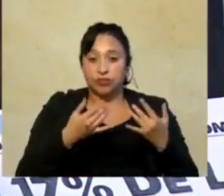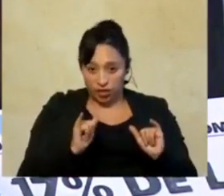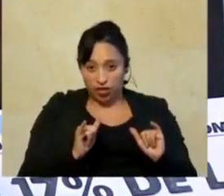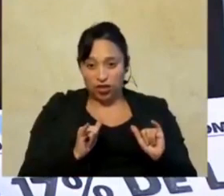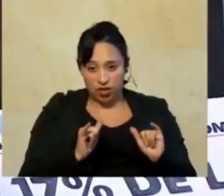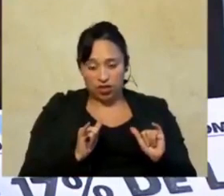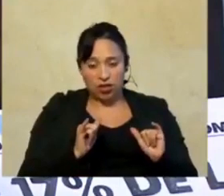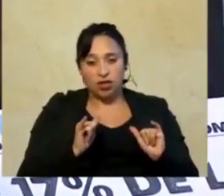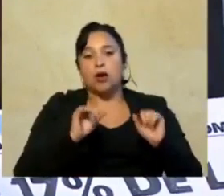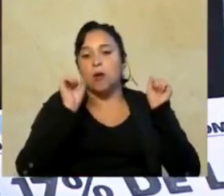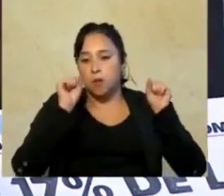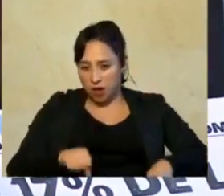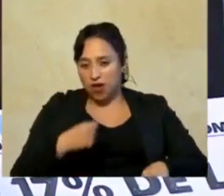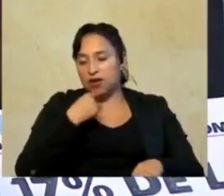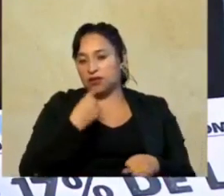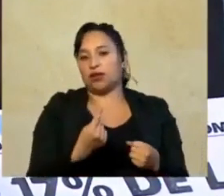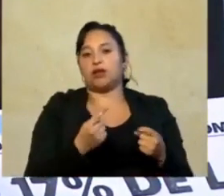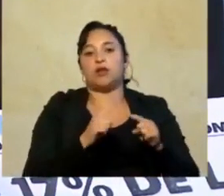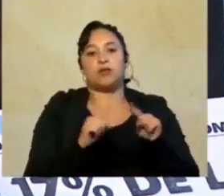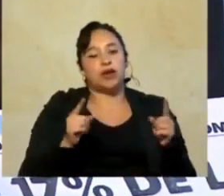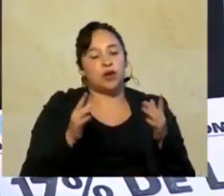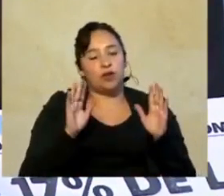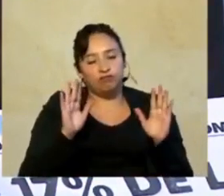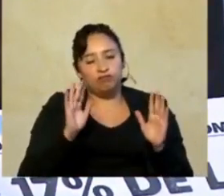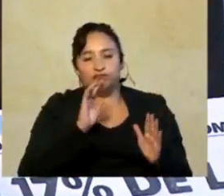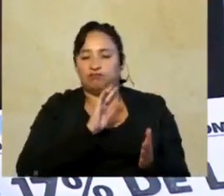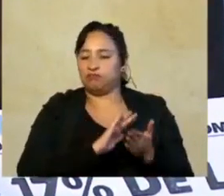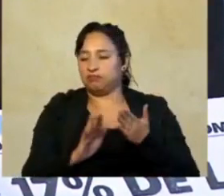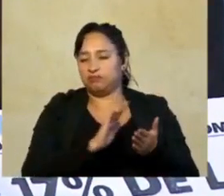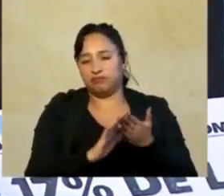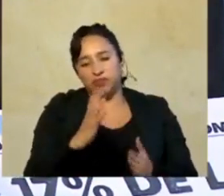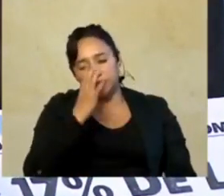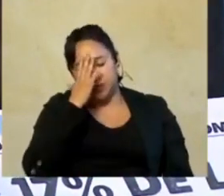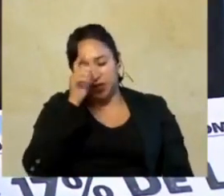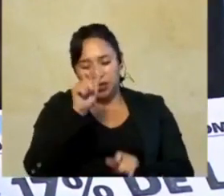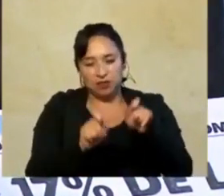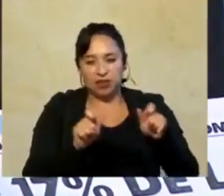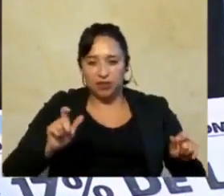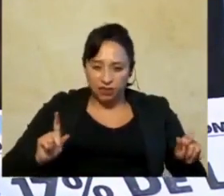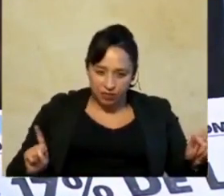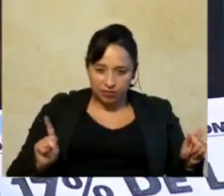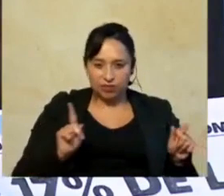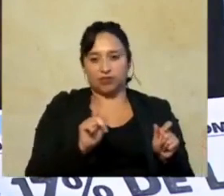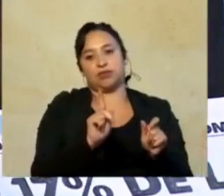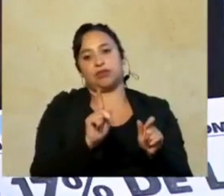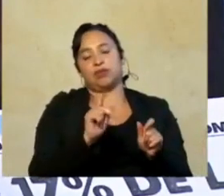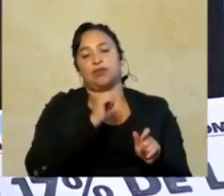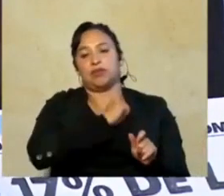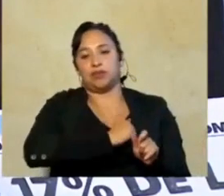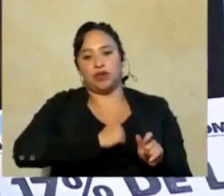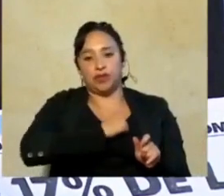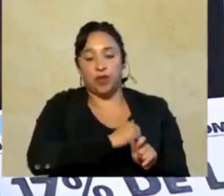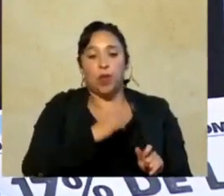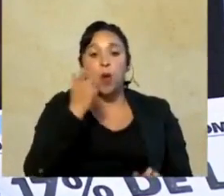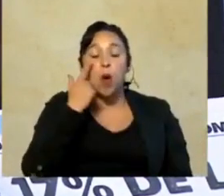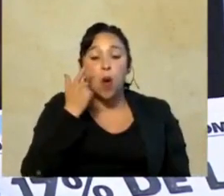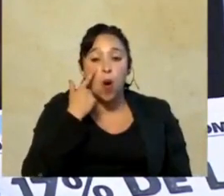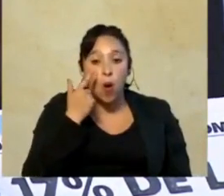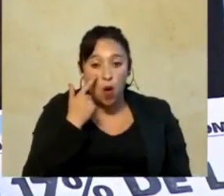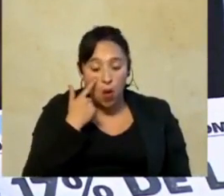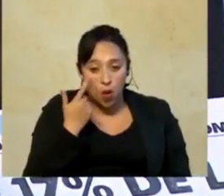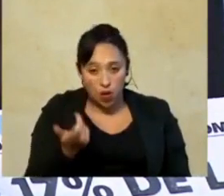actividad parlamentaria es la conjetura yo sí le pediría a las personas que siguen que se atengan a los hechos porque esto es un debate y